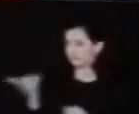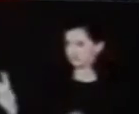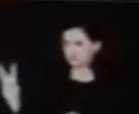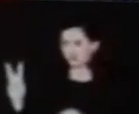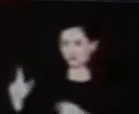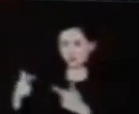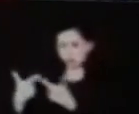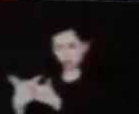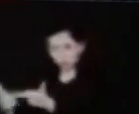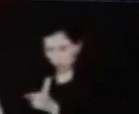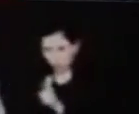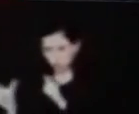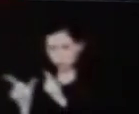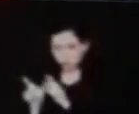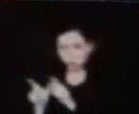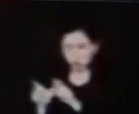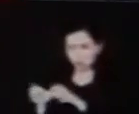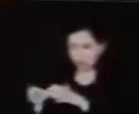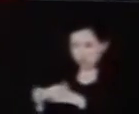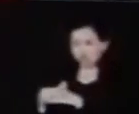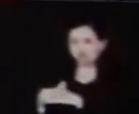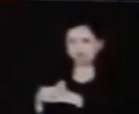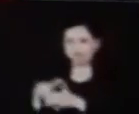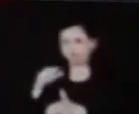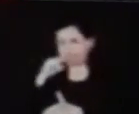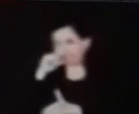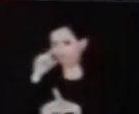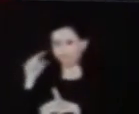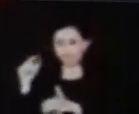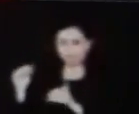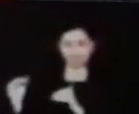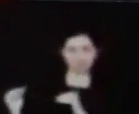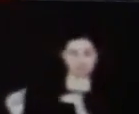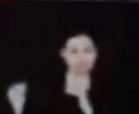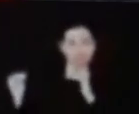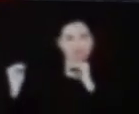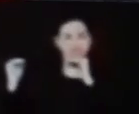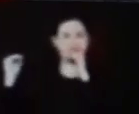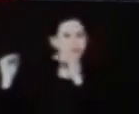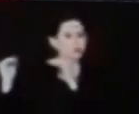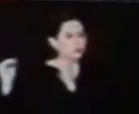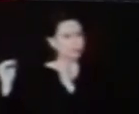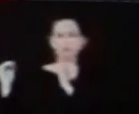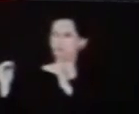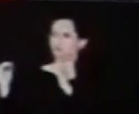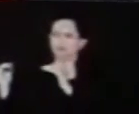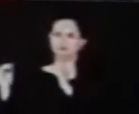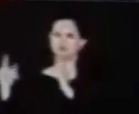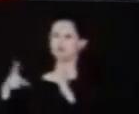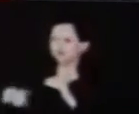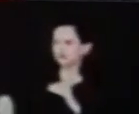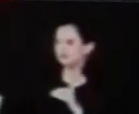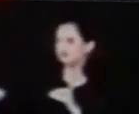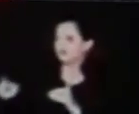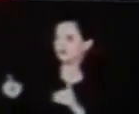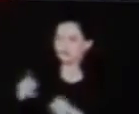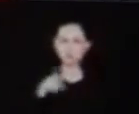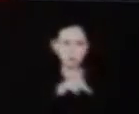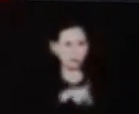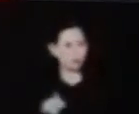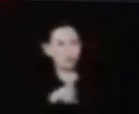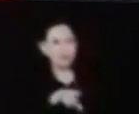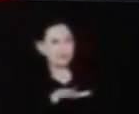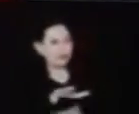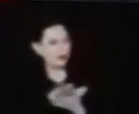un agrupamiento elitista, sino que siempre se ha nutrido del pueblo